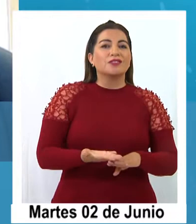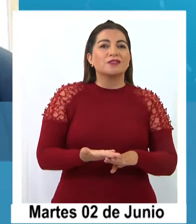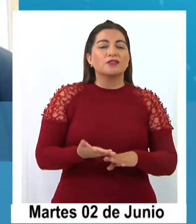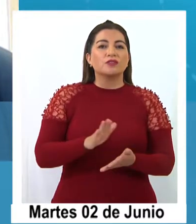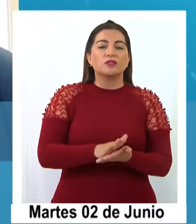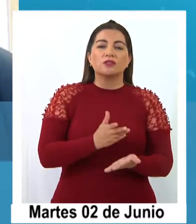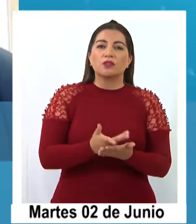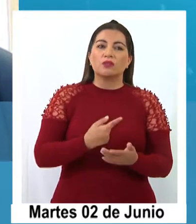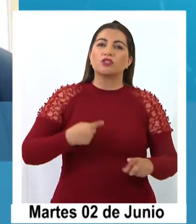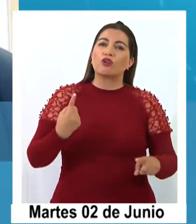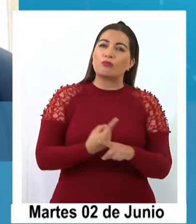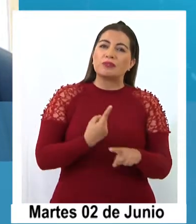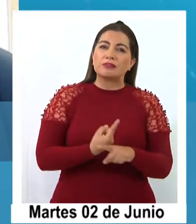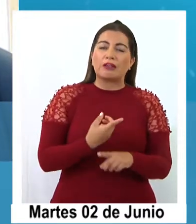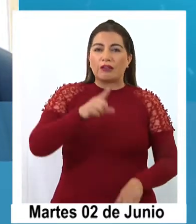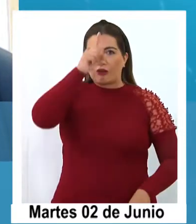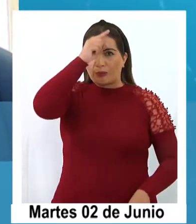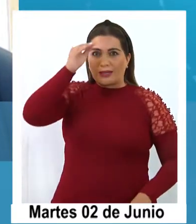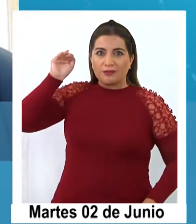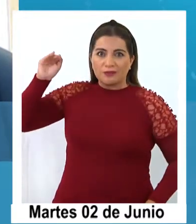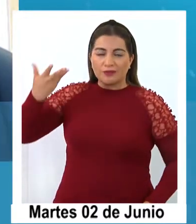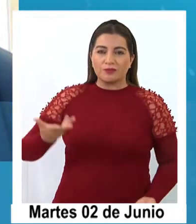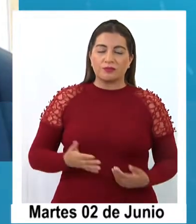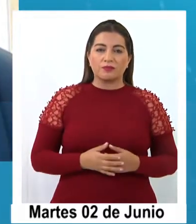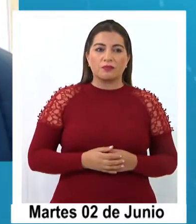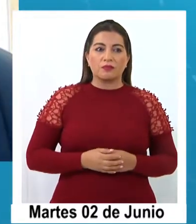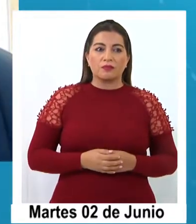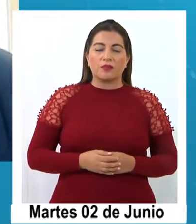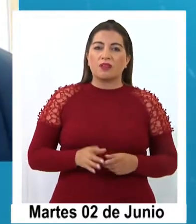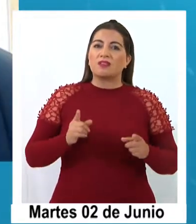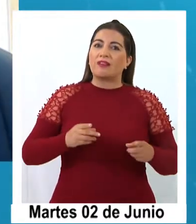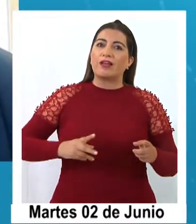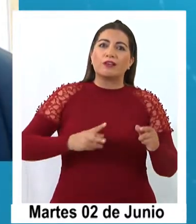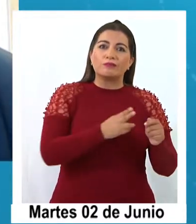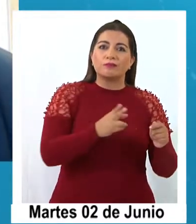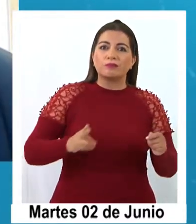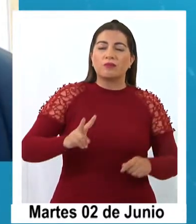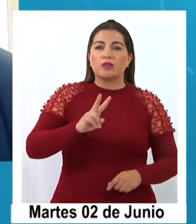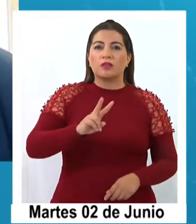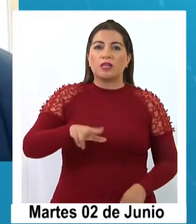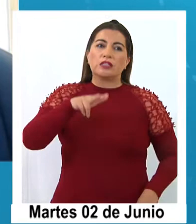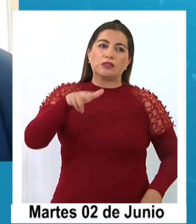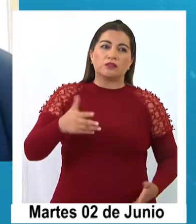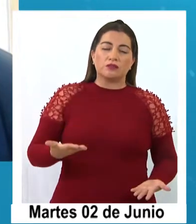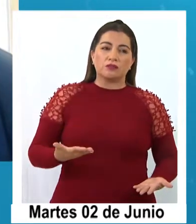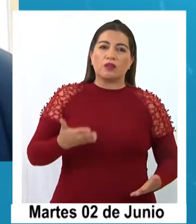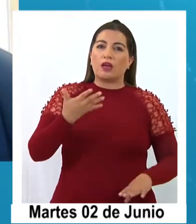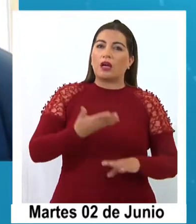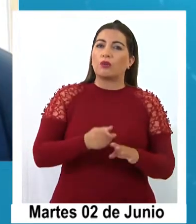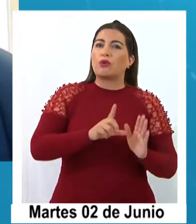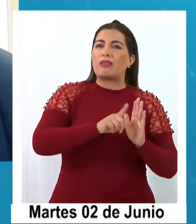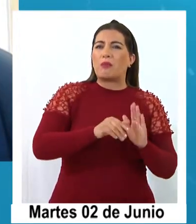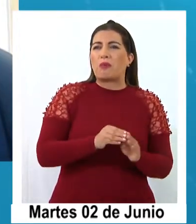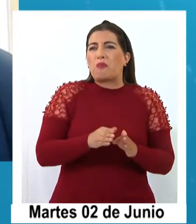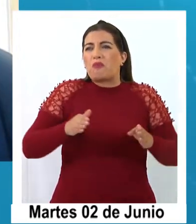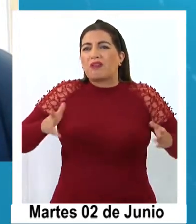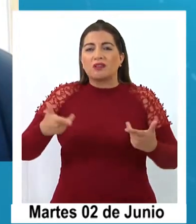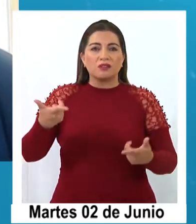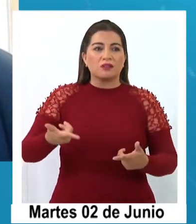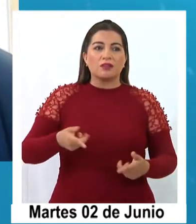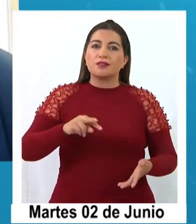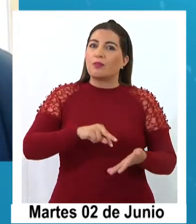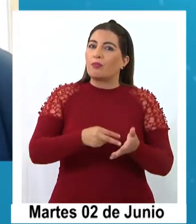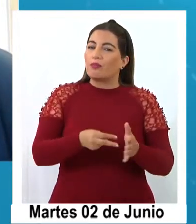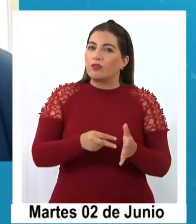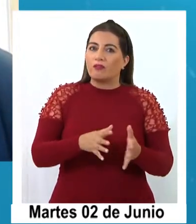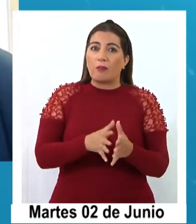empezó a hablar sobre el hospital, y tenía que estar inaugurado y terminado el 2018. Ahí tenemos una demora tremenda, que en este momento está